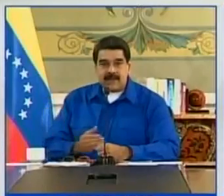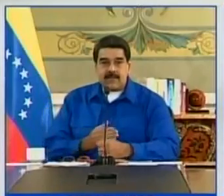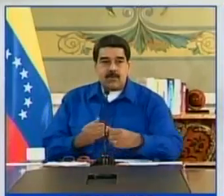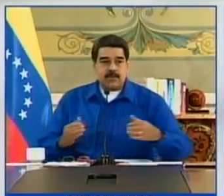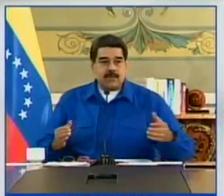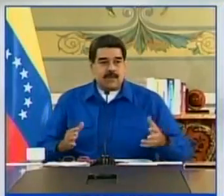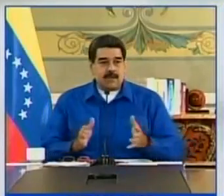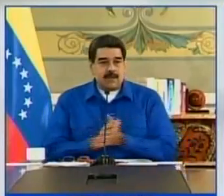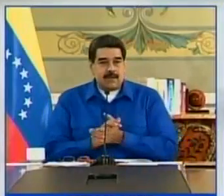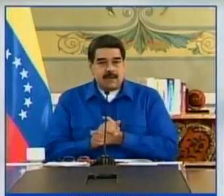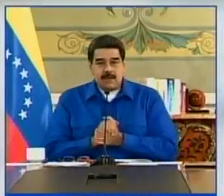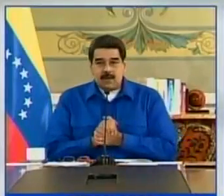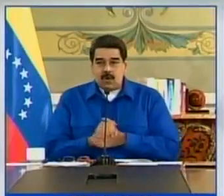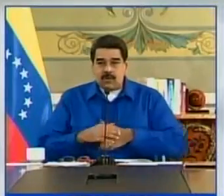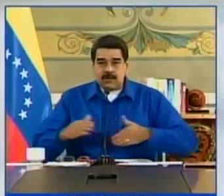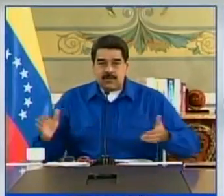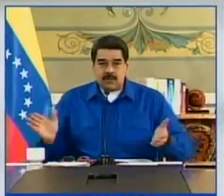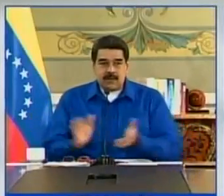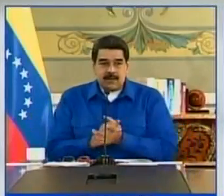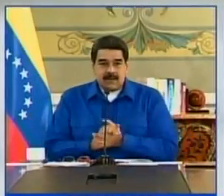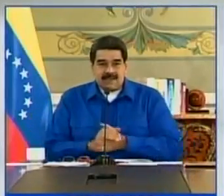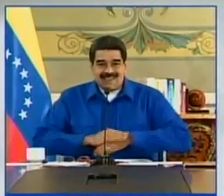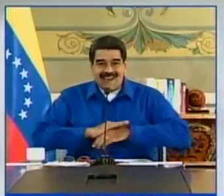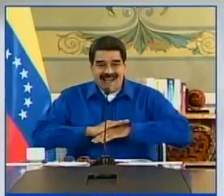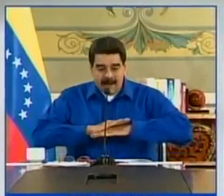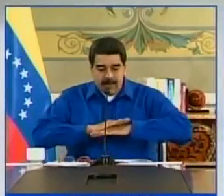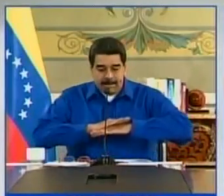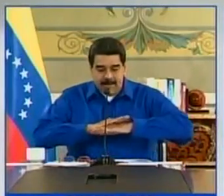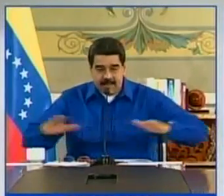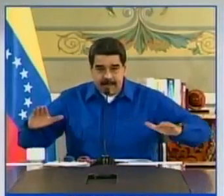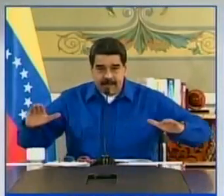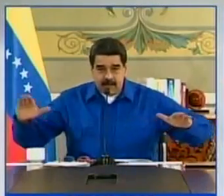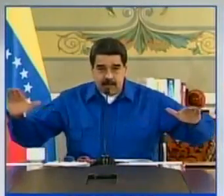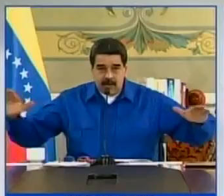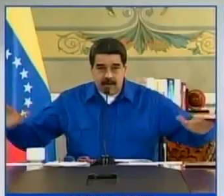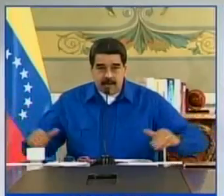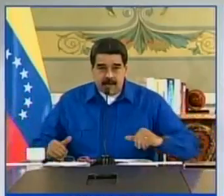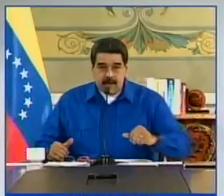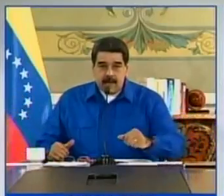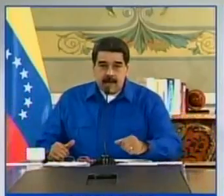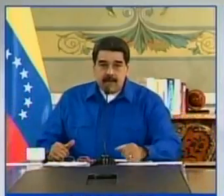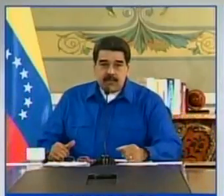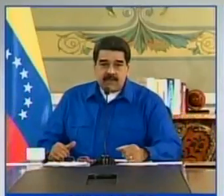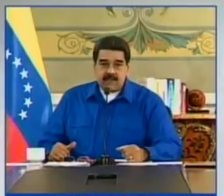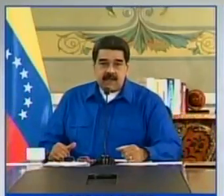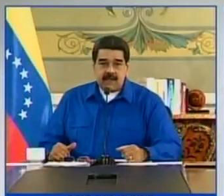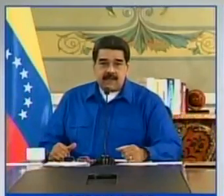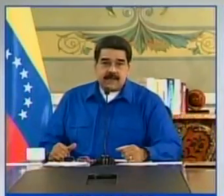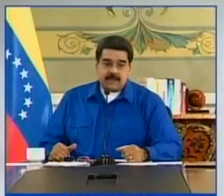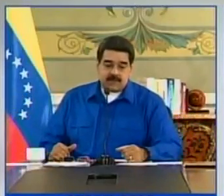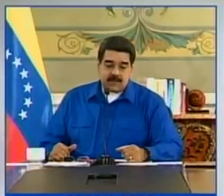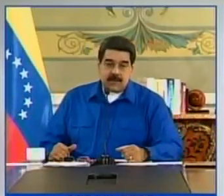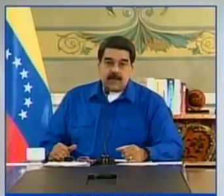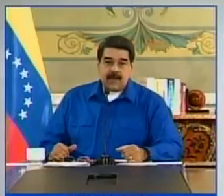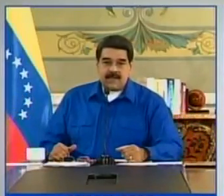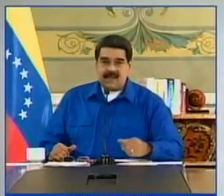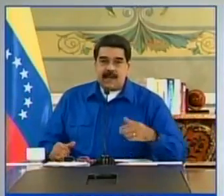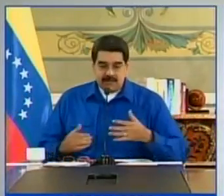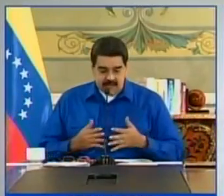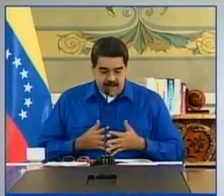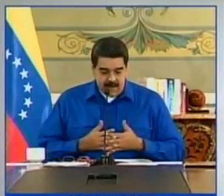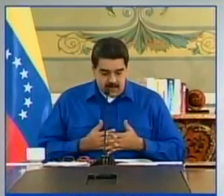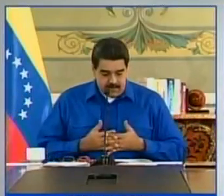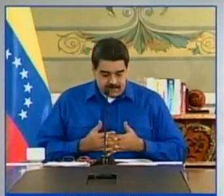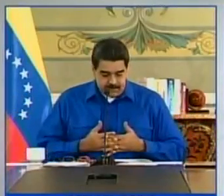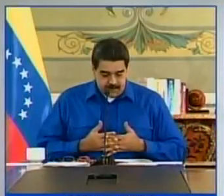Afortunadamente ahora tenemos constituyente. Constituyente. Y se les acabó el pan de piquito a la oligarquía, a la burguesía, a la derecha venezolana. Así que le